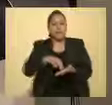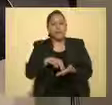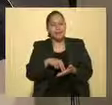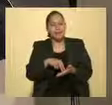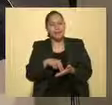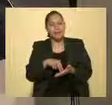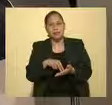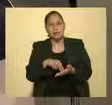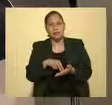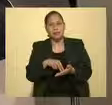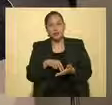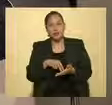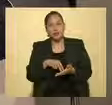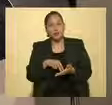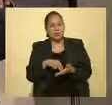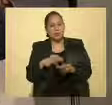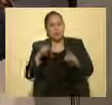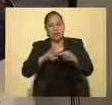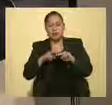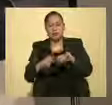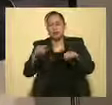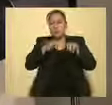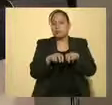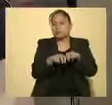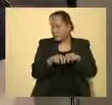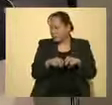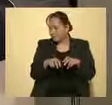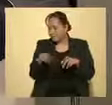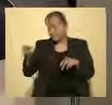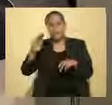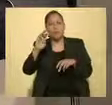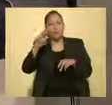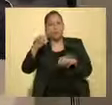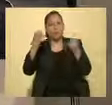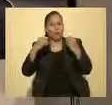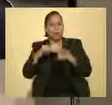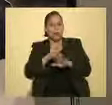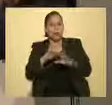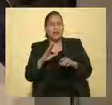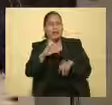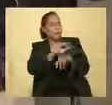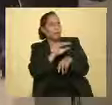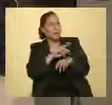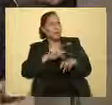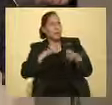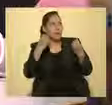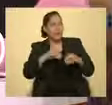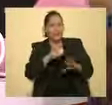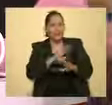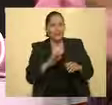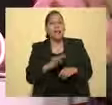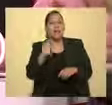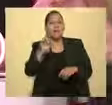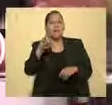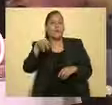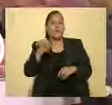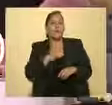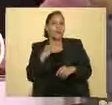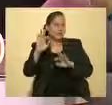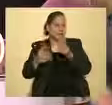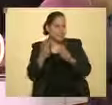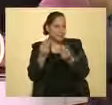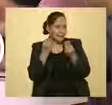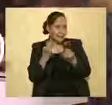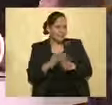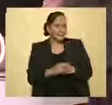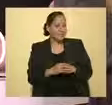te paras y te roba tu asiento. O sea, llegas y ya está bien puesto ahí. Aquí es mi lugar. Eso es que Bruno ya está demasiado consentido. No,